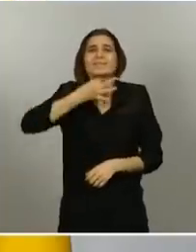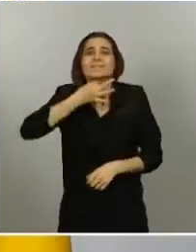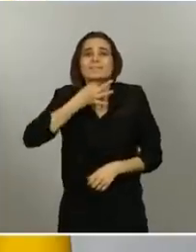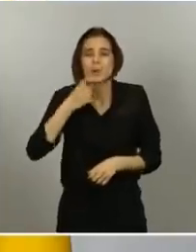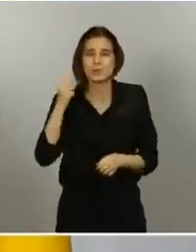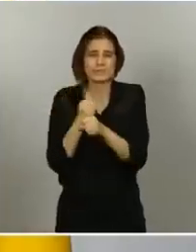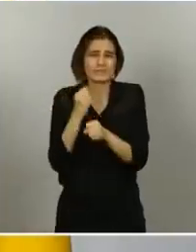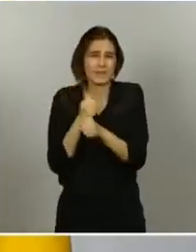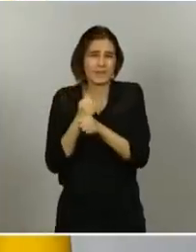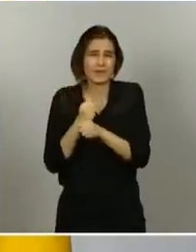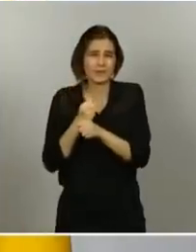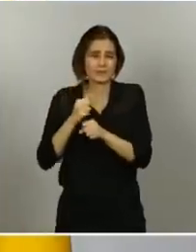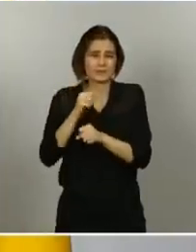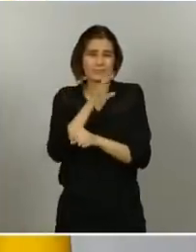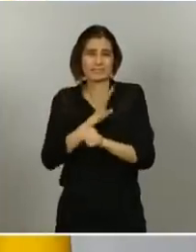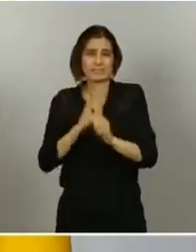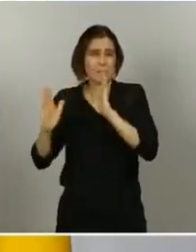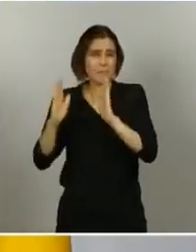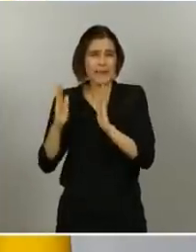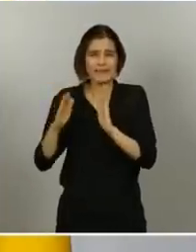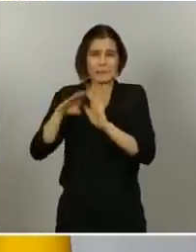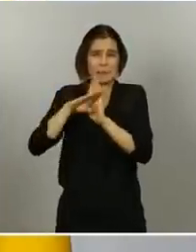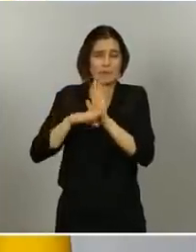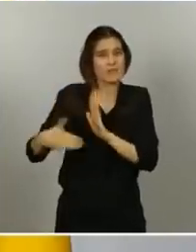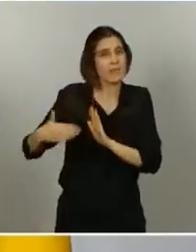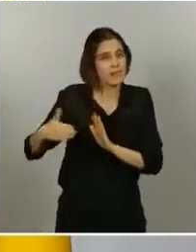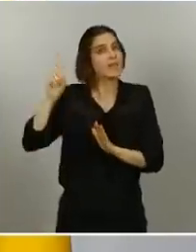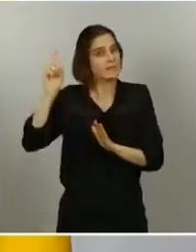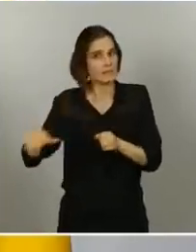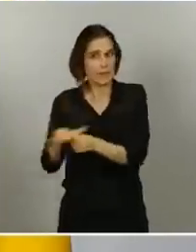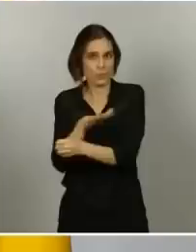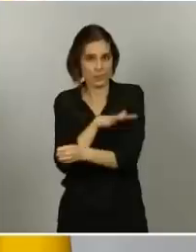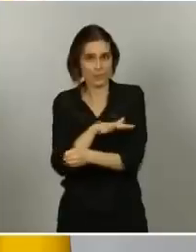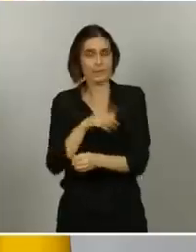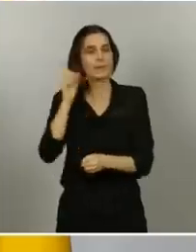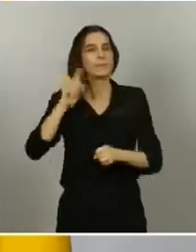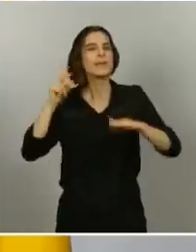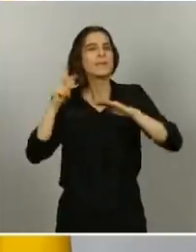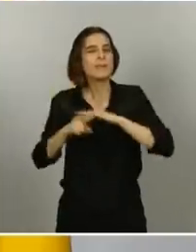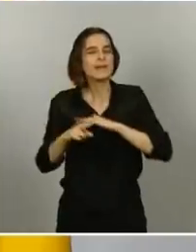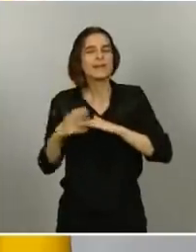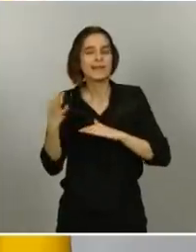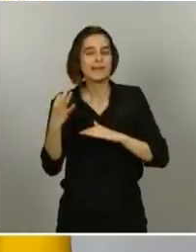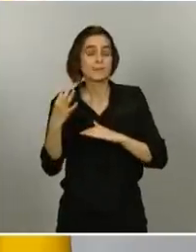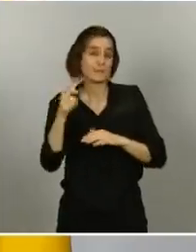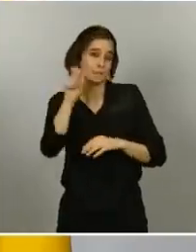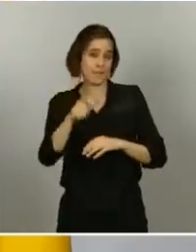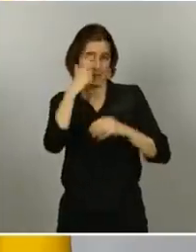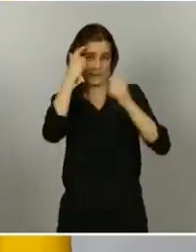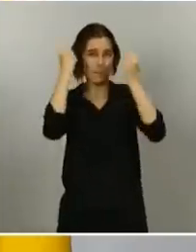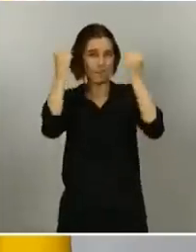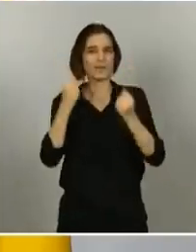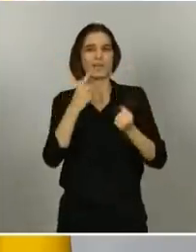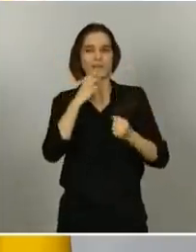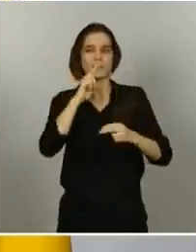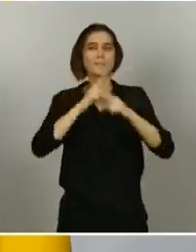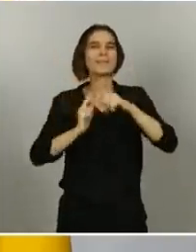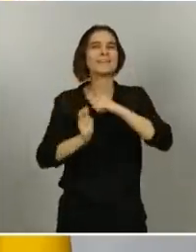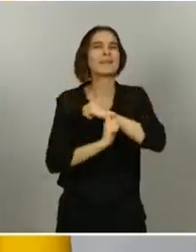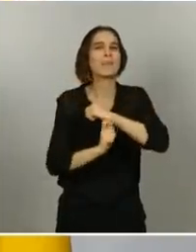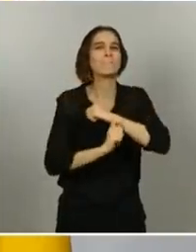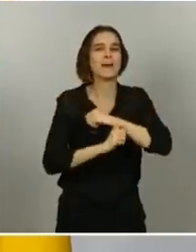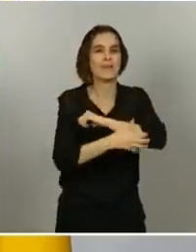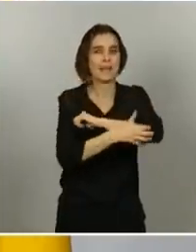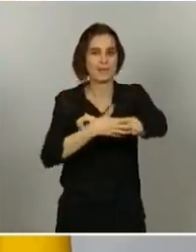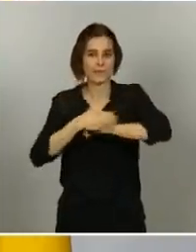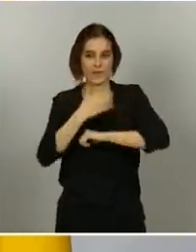todo evitar algo que é moi importante evitar o que os especialistas chaman a trampa da pobreza a situación en que alguén se ve obligado